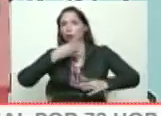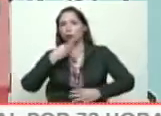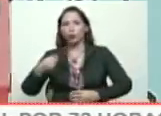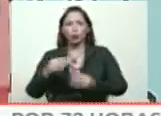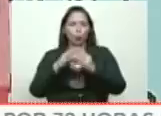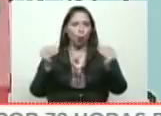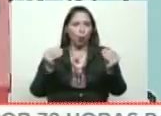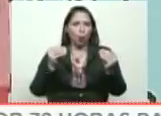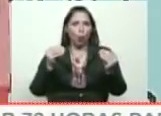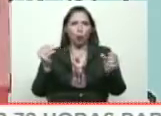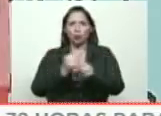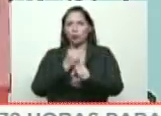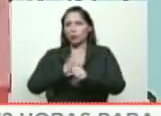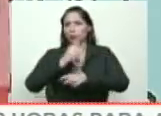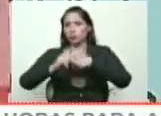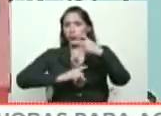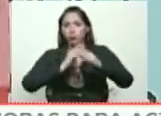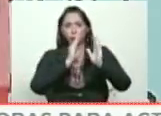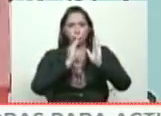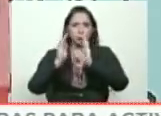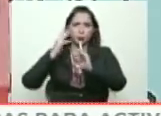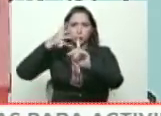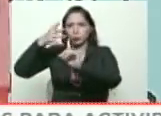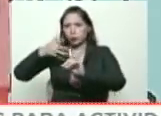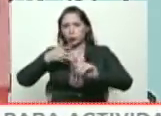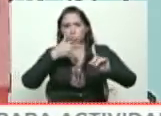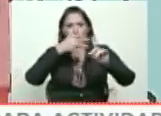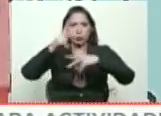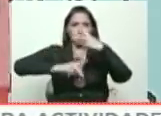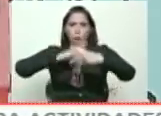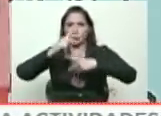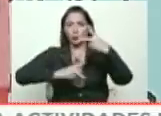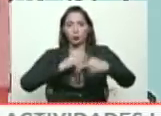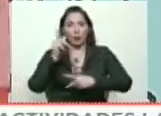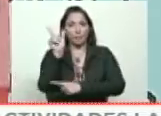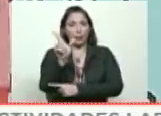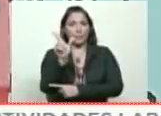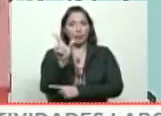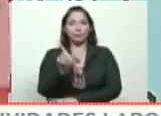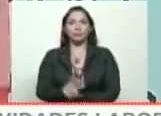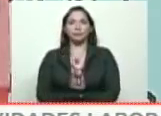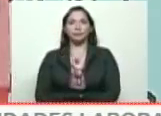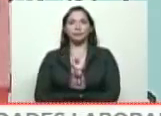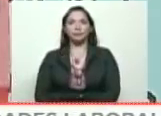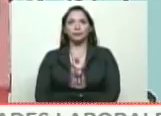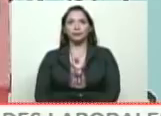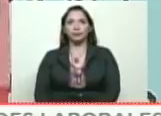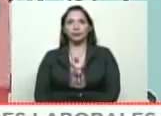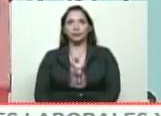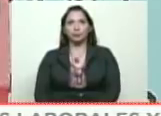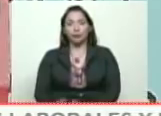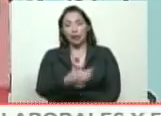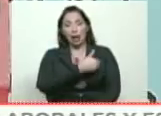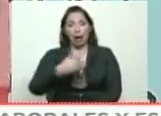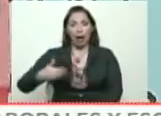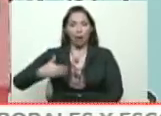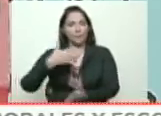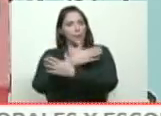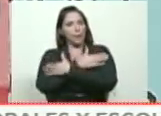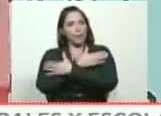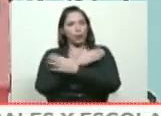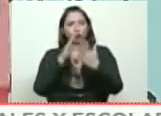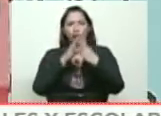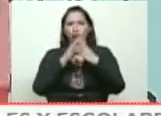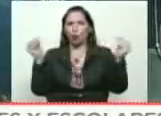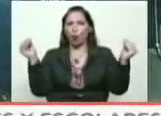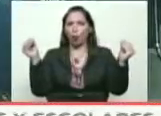trabajo productivos, de organización, de formación que tiene el Partido Socialista Unido de Venezuela. Queremos felicitar a toda la militancia